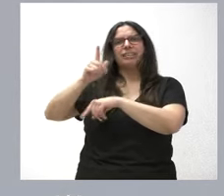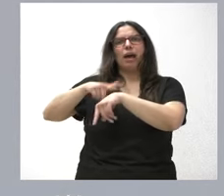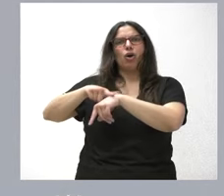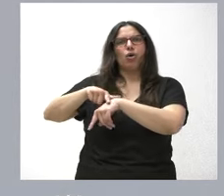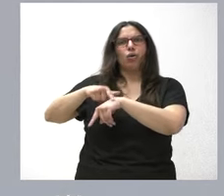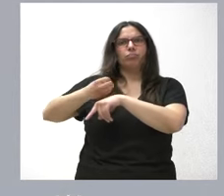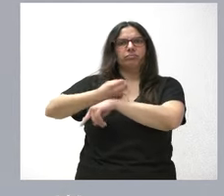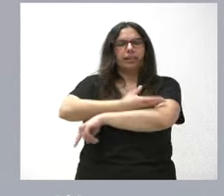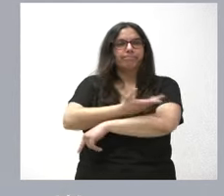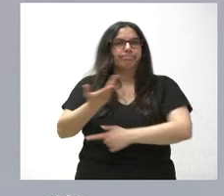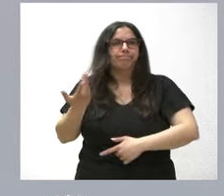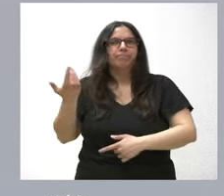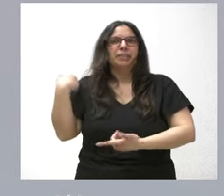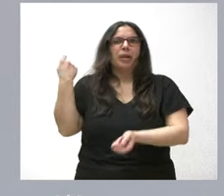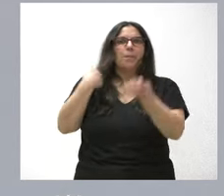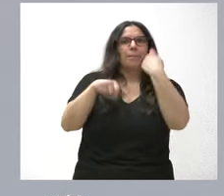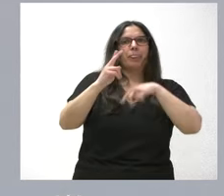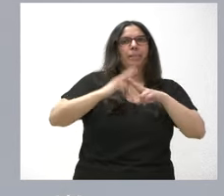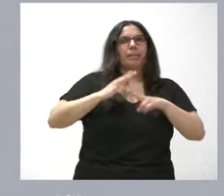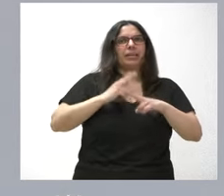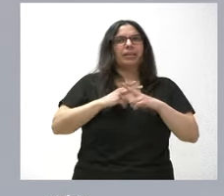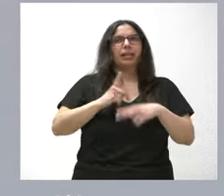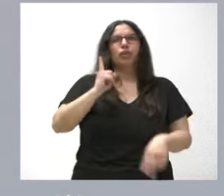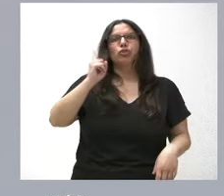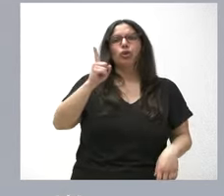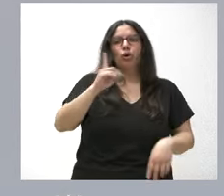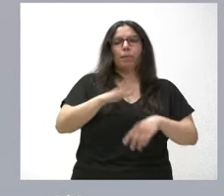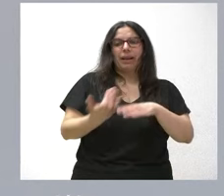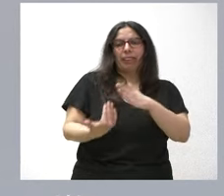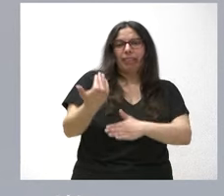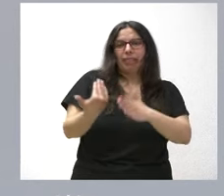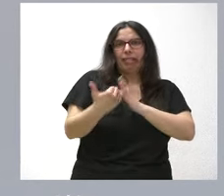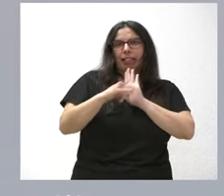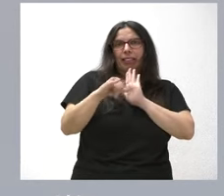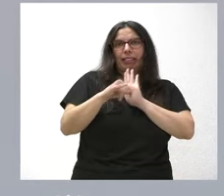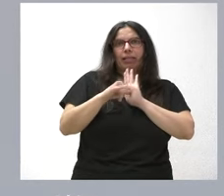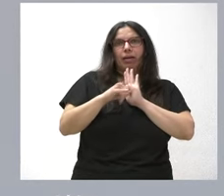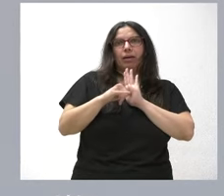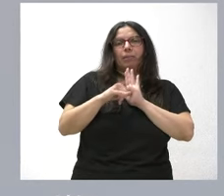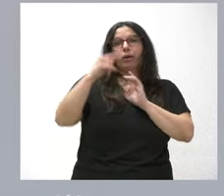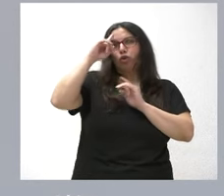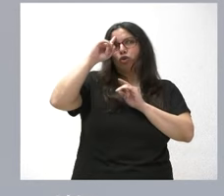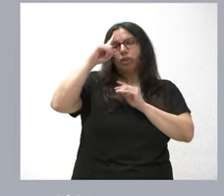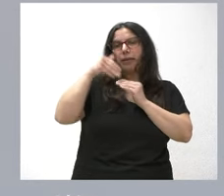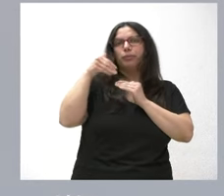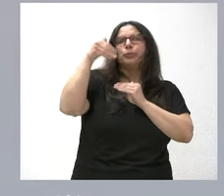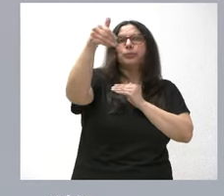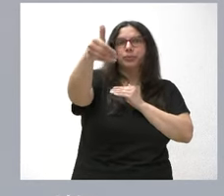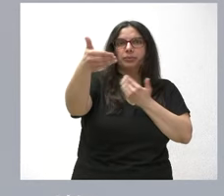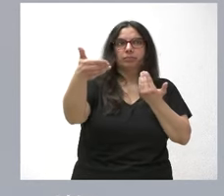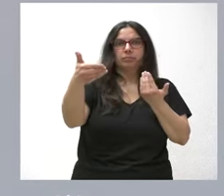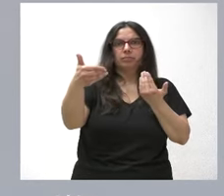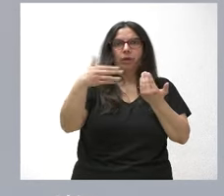ya vendiendo billetes solo para los próximos días muy cercanos, sin que haya una visibilidad en el plazo